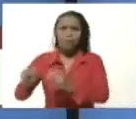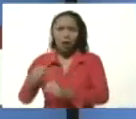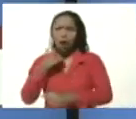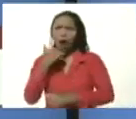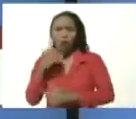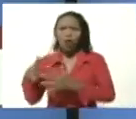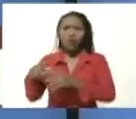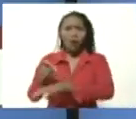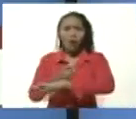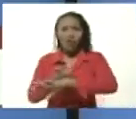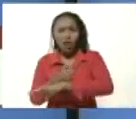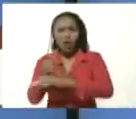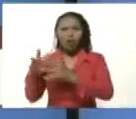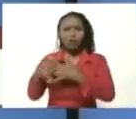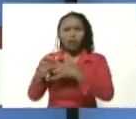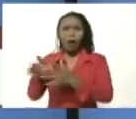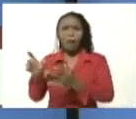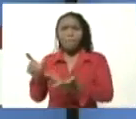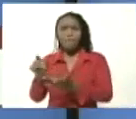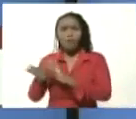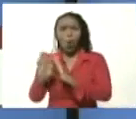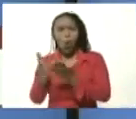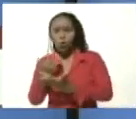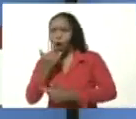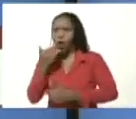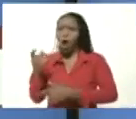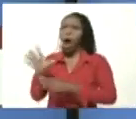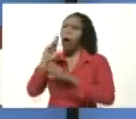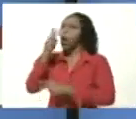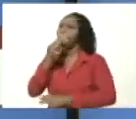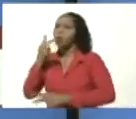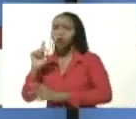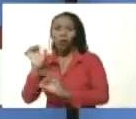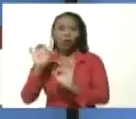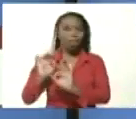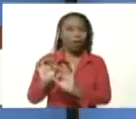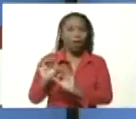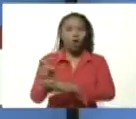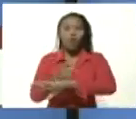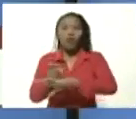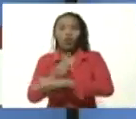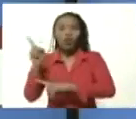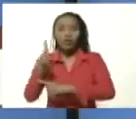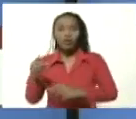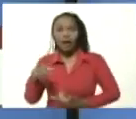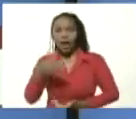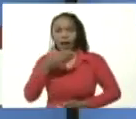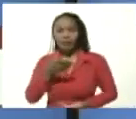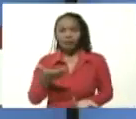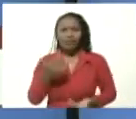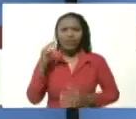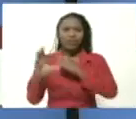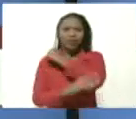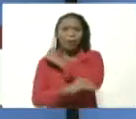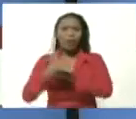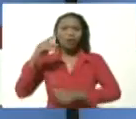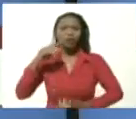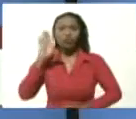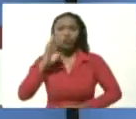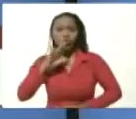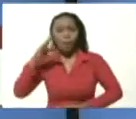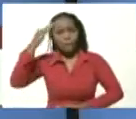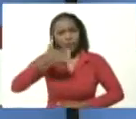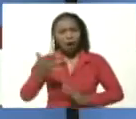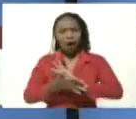ningún gobierno del mundo, y mucho menos gobierno donde gobierna el narcoparamilitarismo. Nosotros